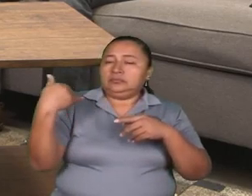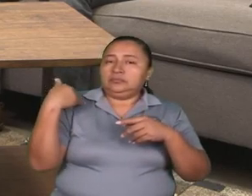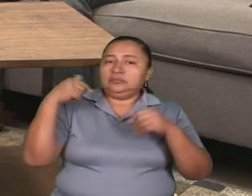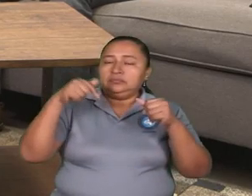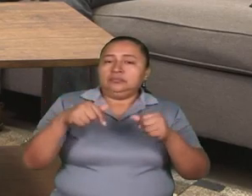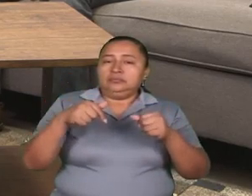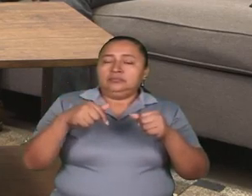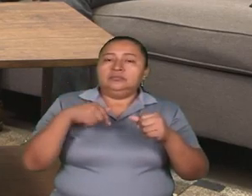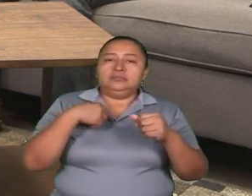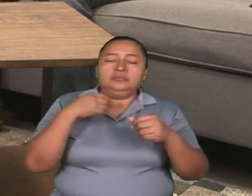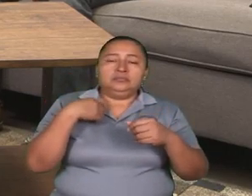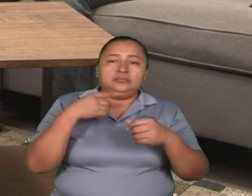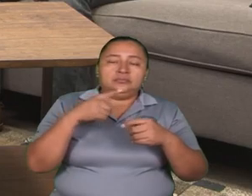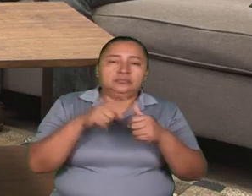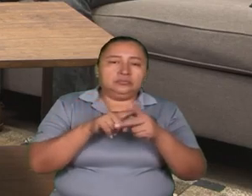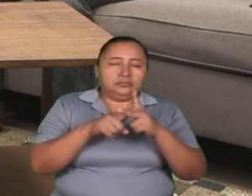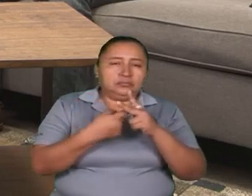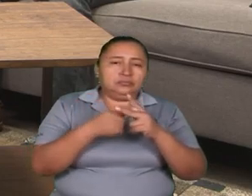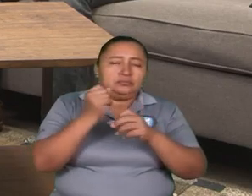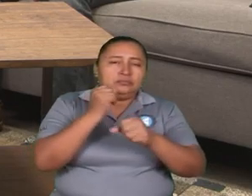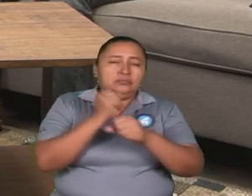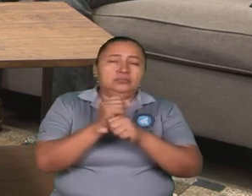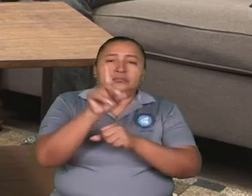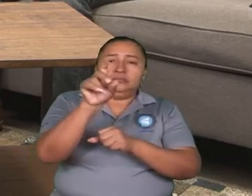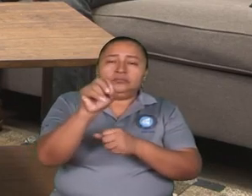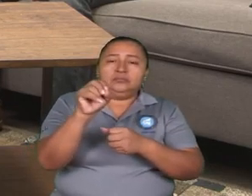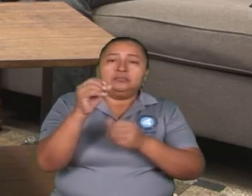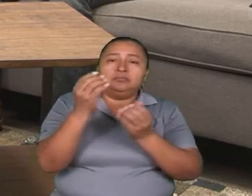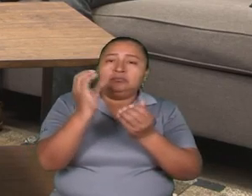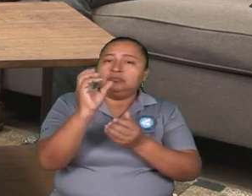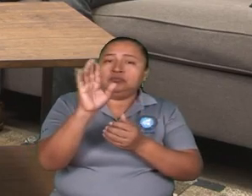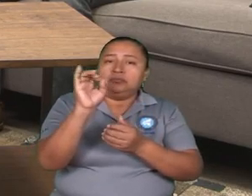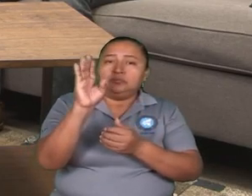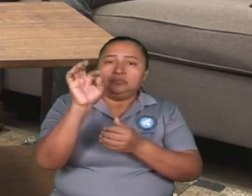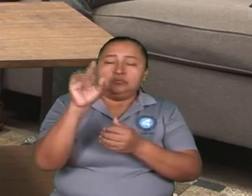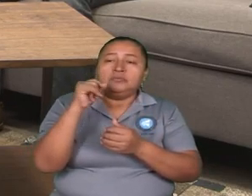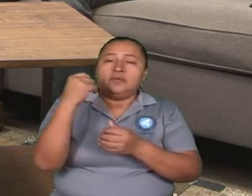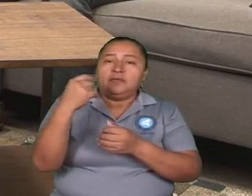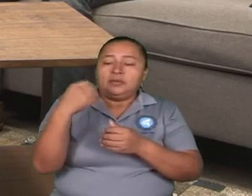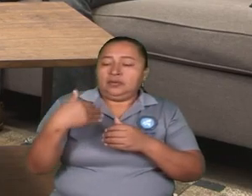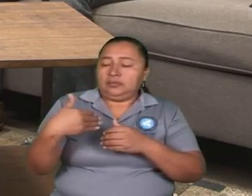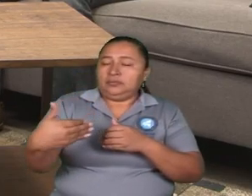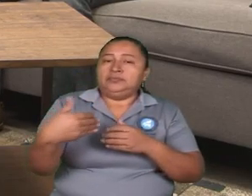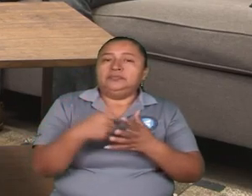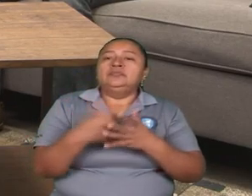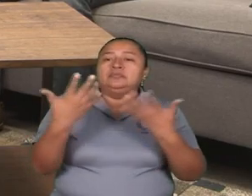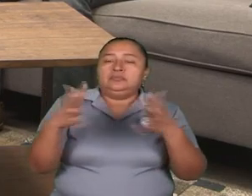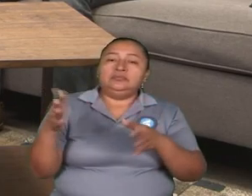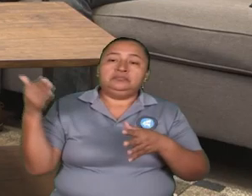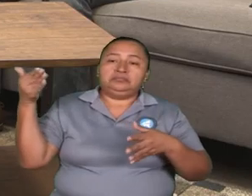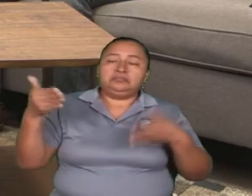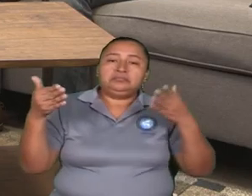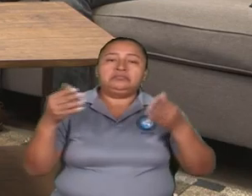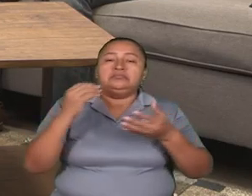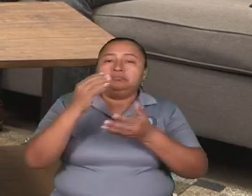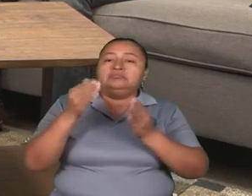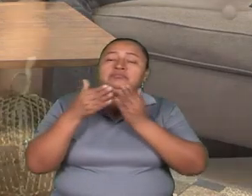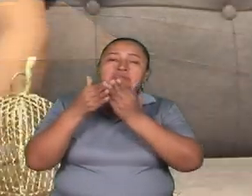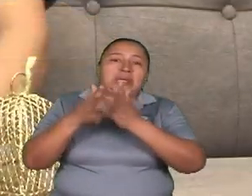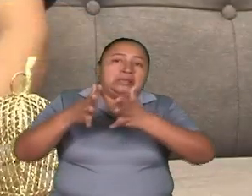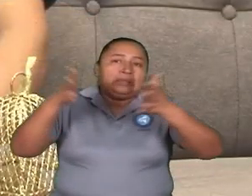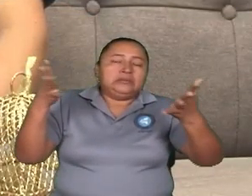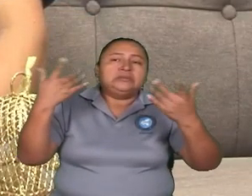bastante expectativa en el sector turístico y es la llegada continua de los cruceros, compañero Fénix. Además de eso, estamos en temporada alta,